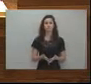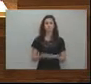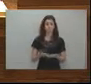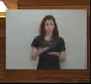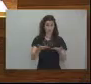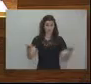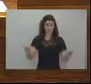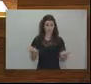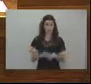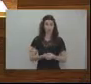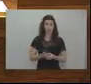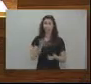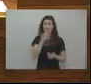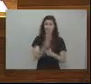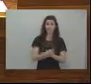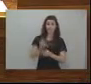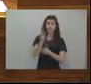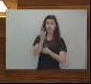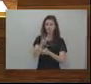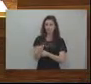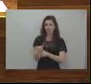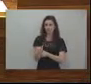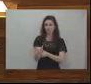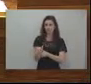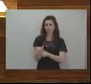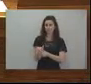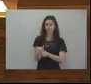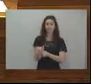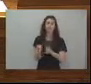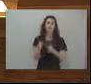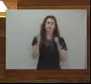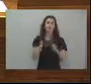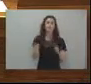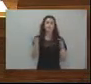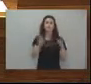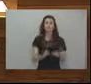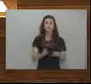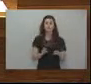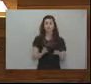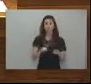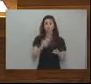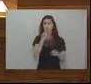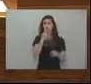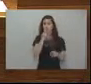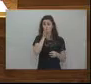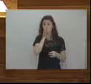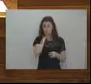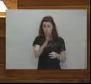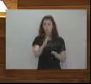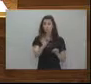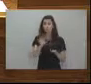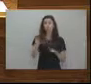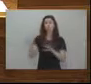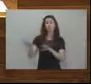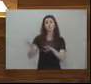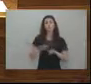confianza. Si te engañan una vez, puede que sea culpa tuya. Si se hacen promesas políticas en una investidura que luego se incumplen,